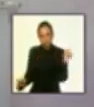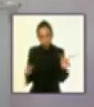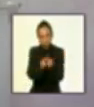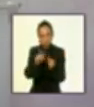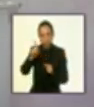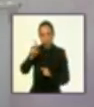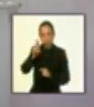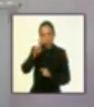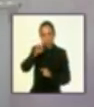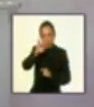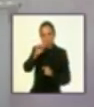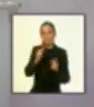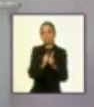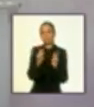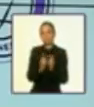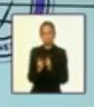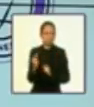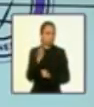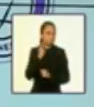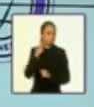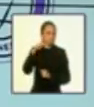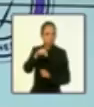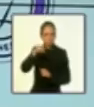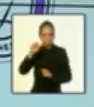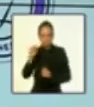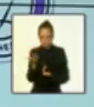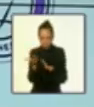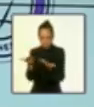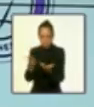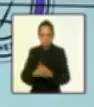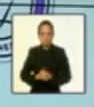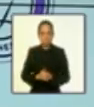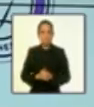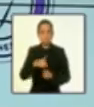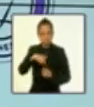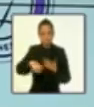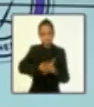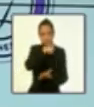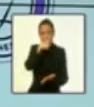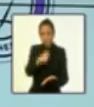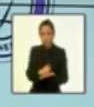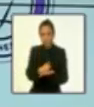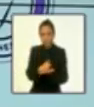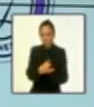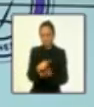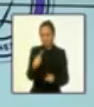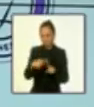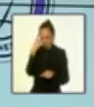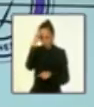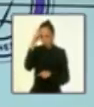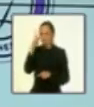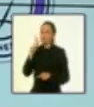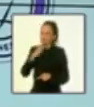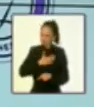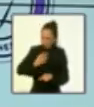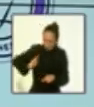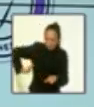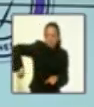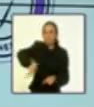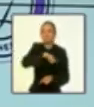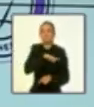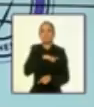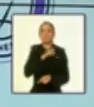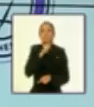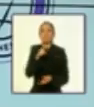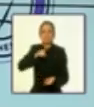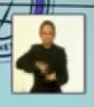20 igual también. Pero uh-huh. 21 puntos. Pero realmente el fenómeno de esta campaña es Mikel Arreola. En